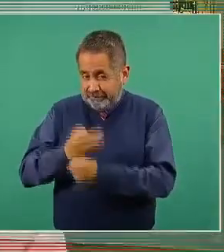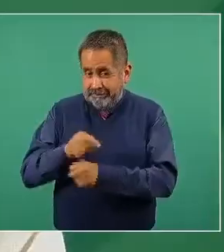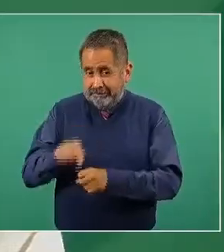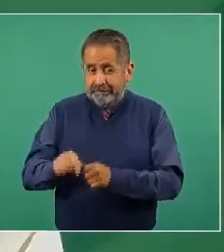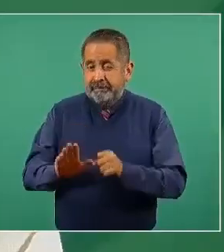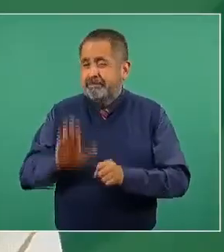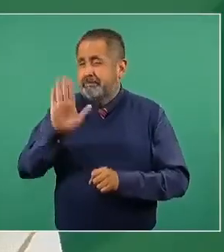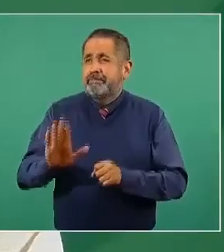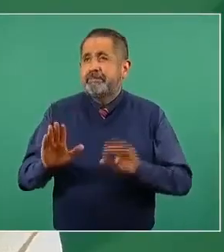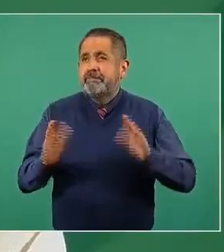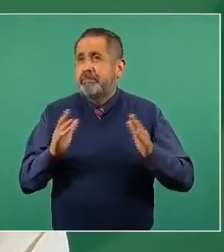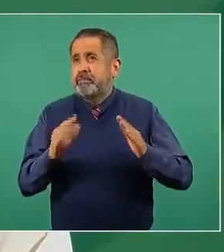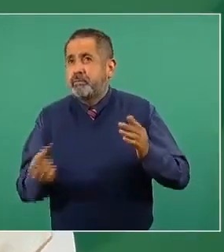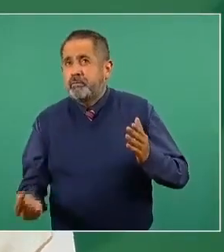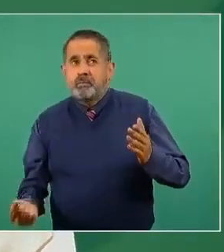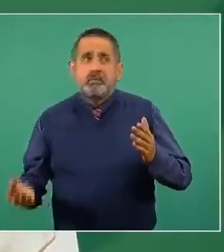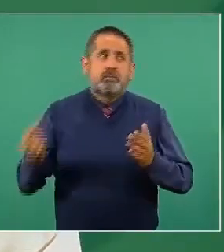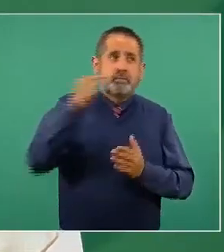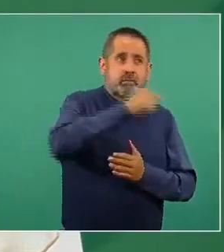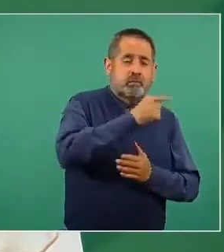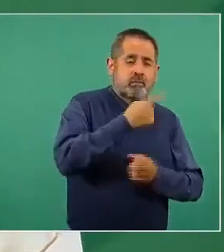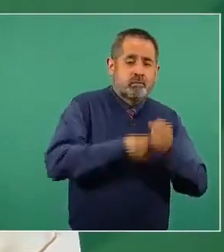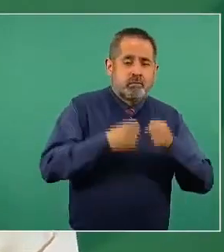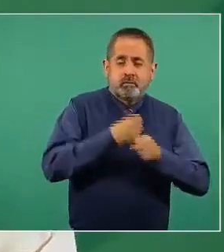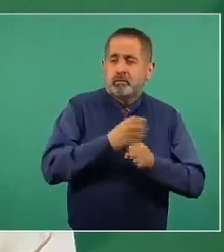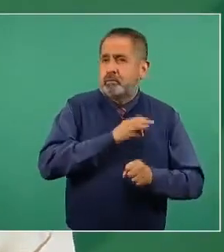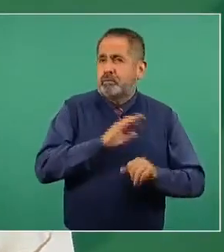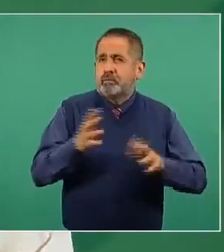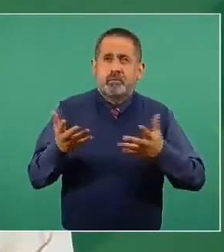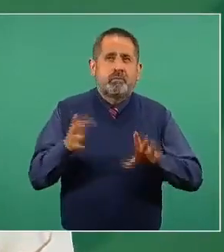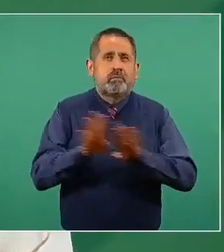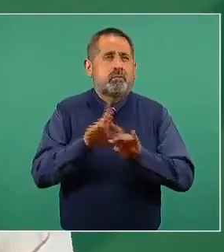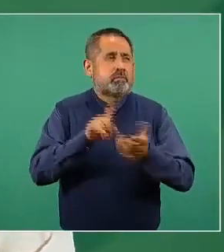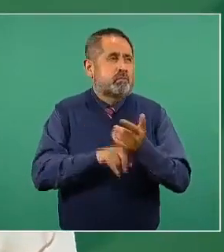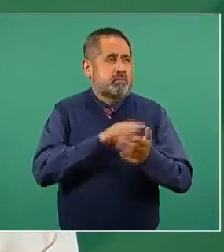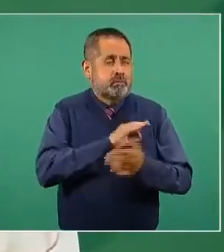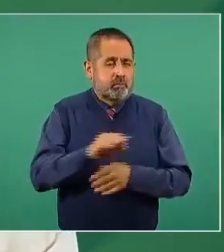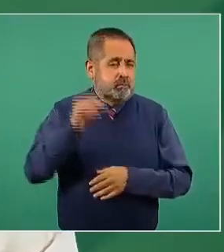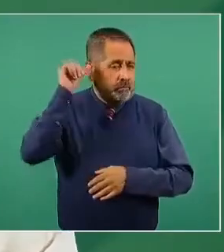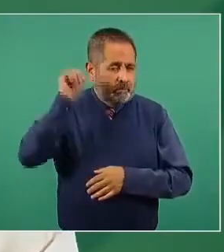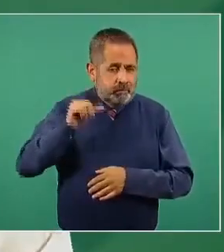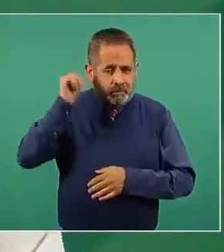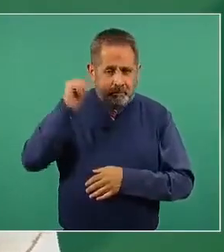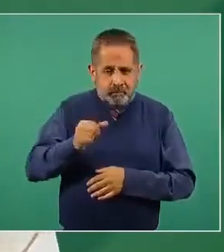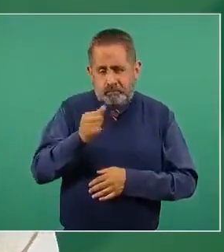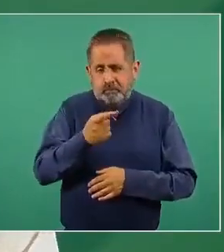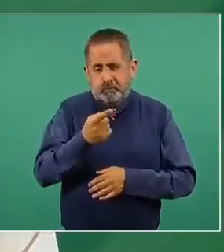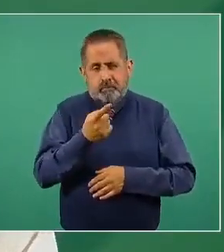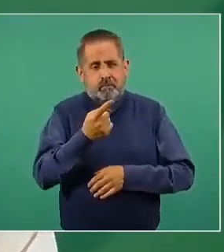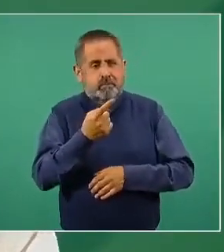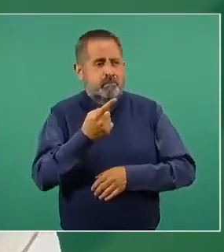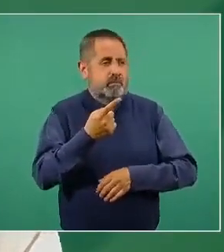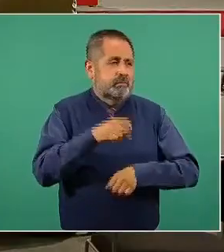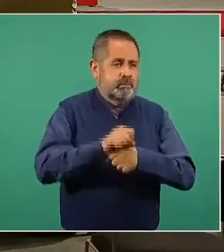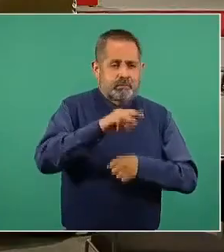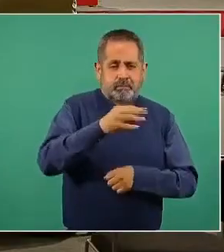año, incluso más allá de un año, más o menos lo que teníamos al final de abril, primera semana de